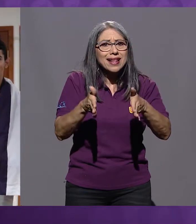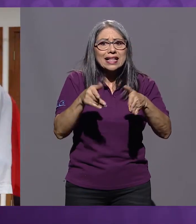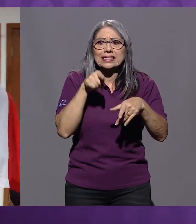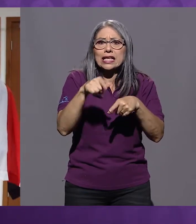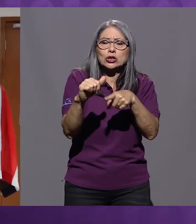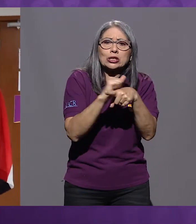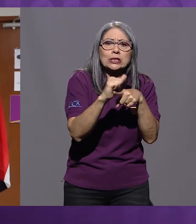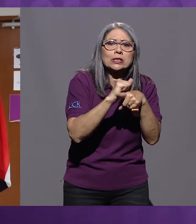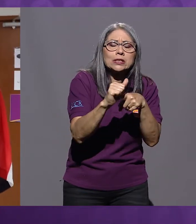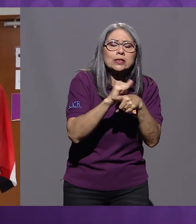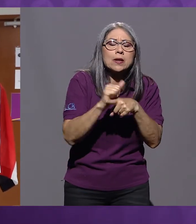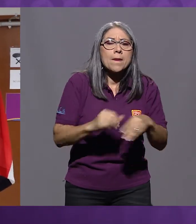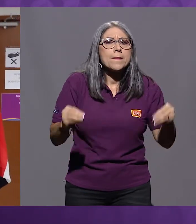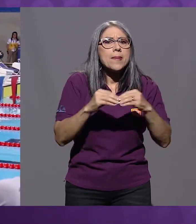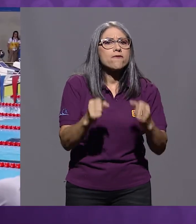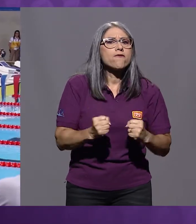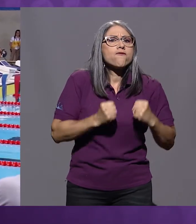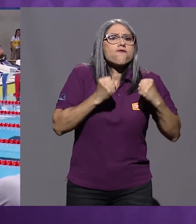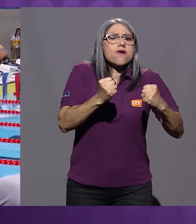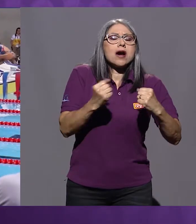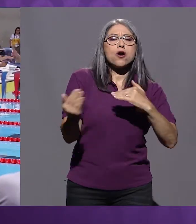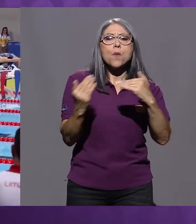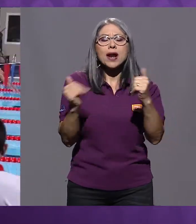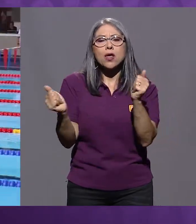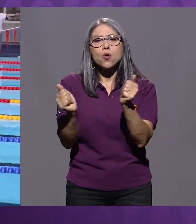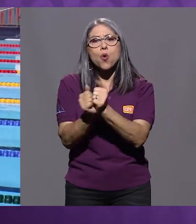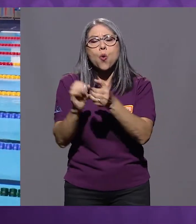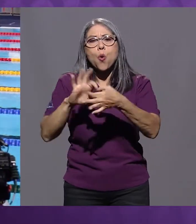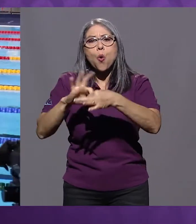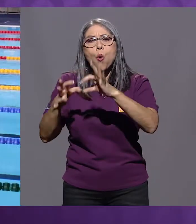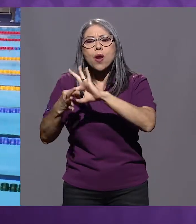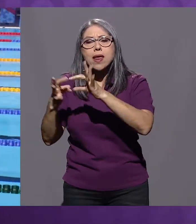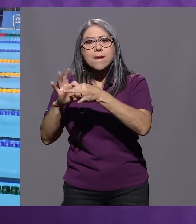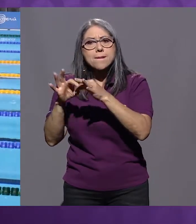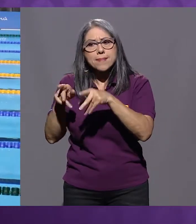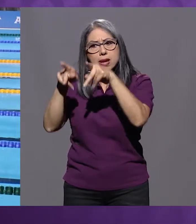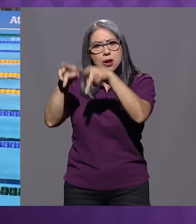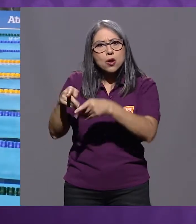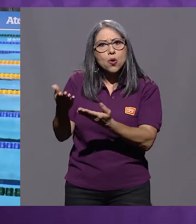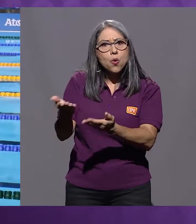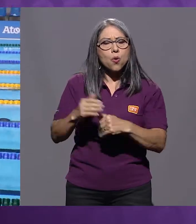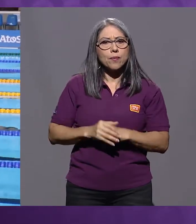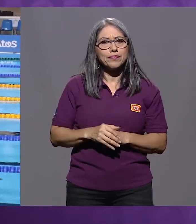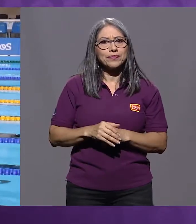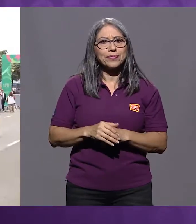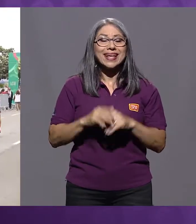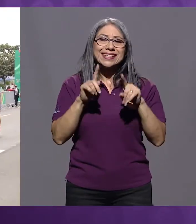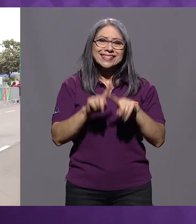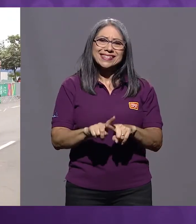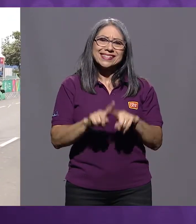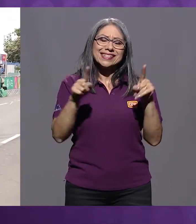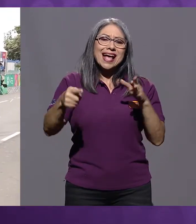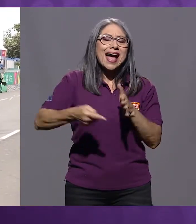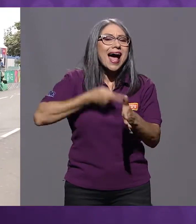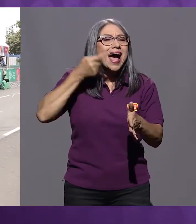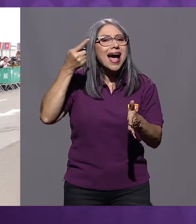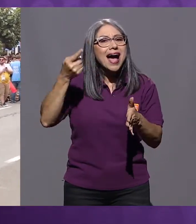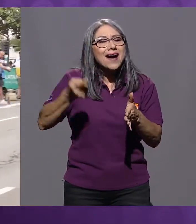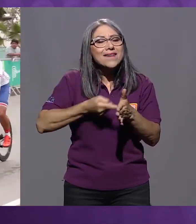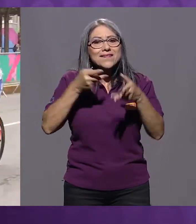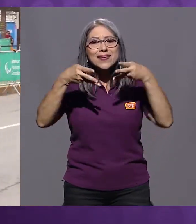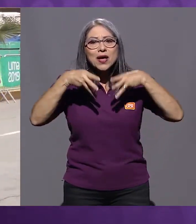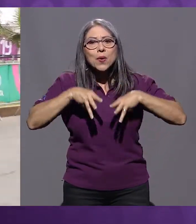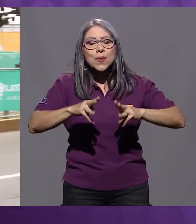más muchas veces que un atleta olímpico, y sin embargo hay veces que los medios